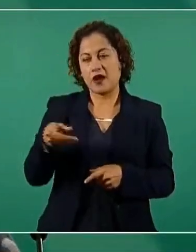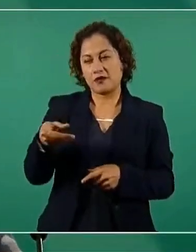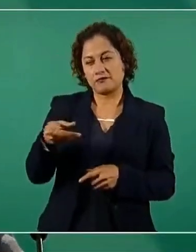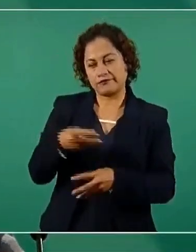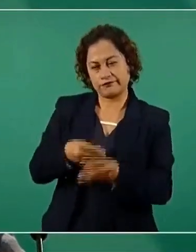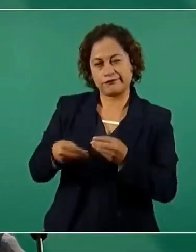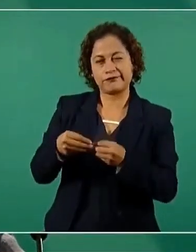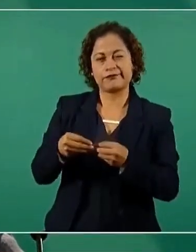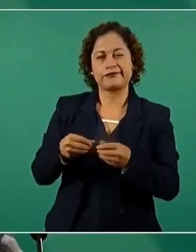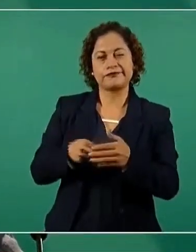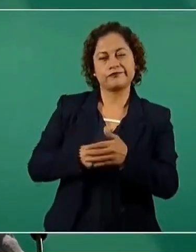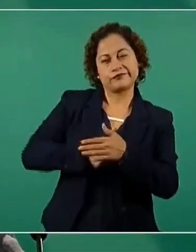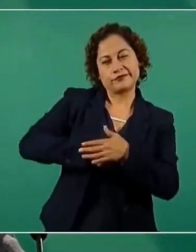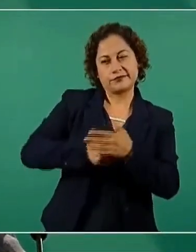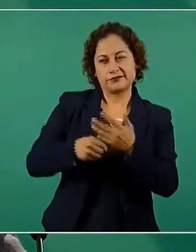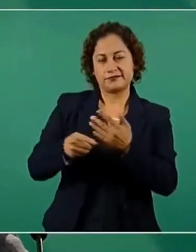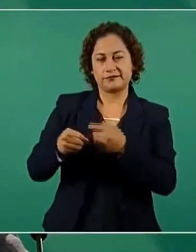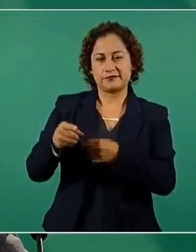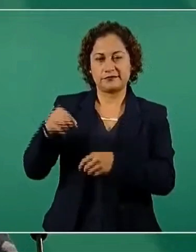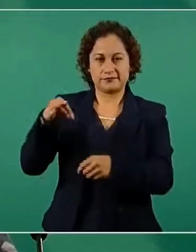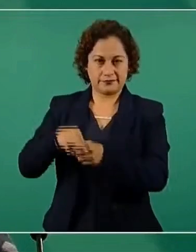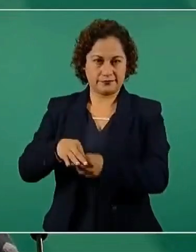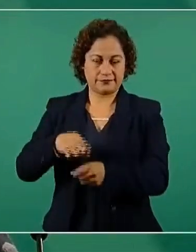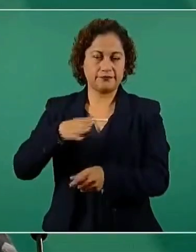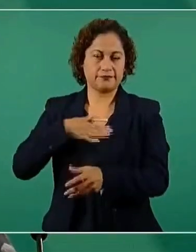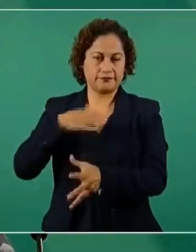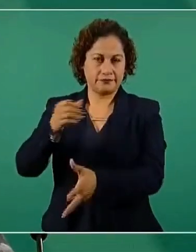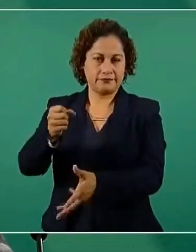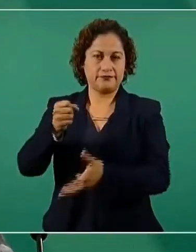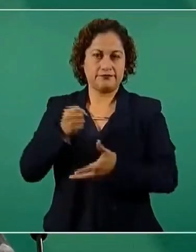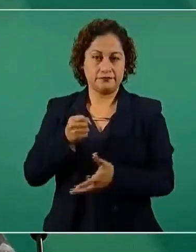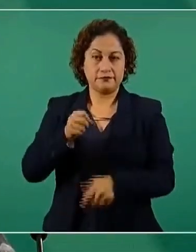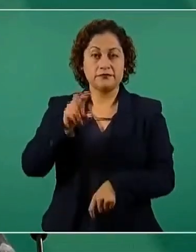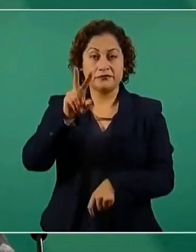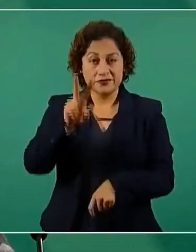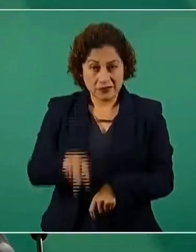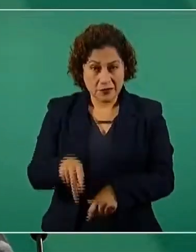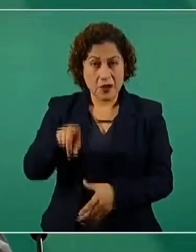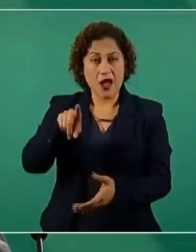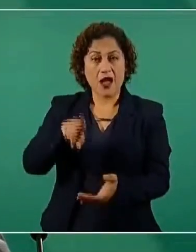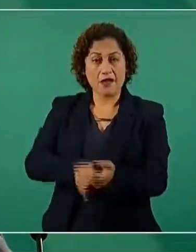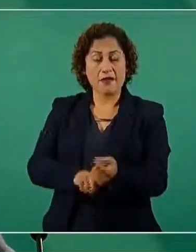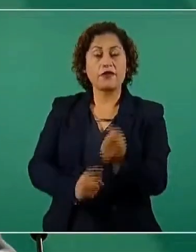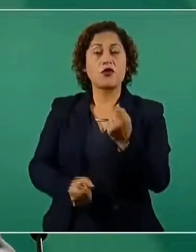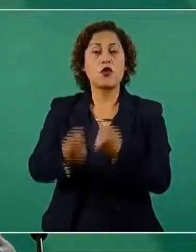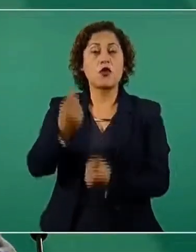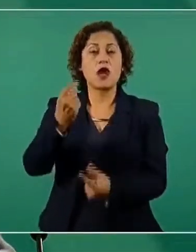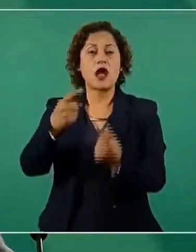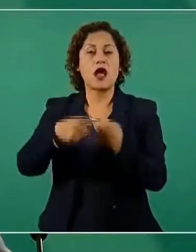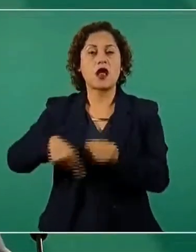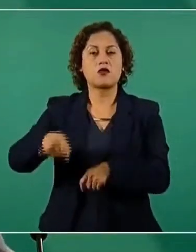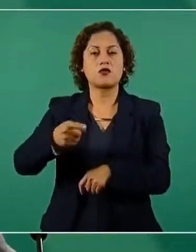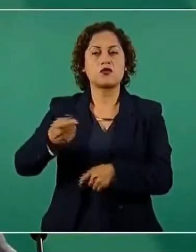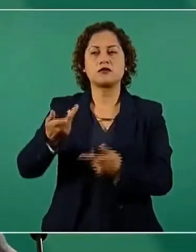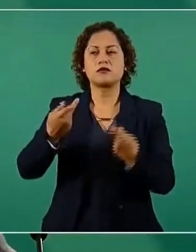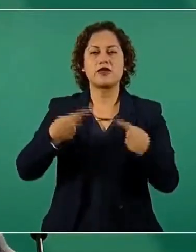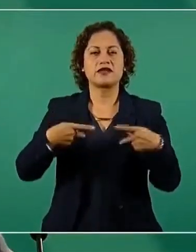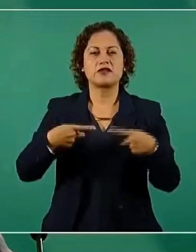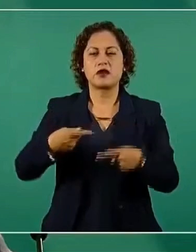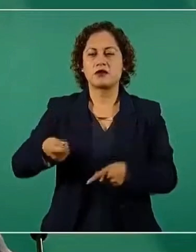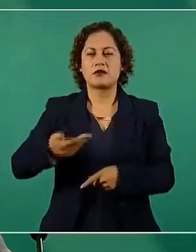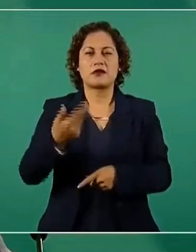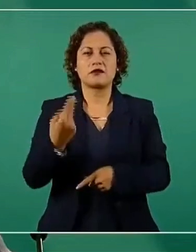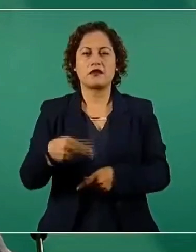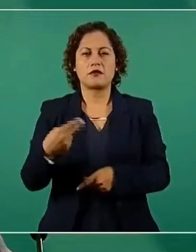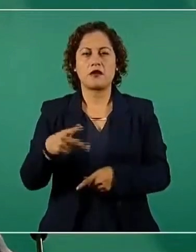habían gestores, coyotes, más finamente se llaman lobistas,